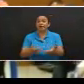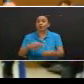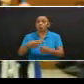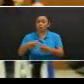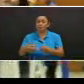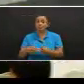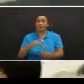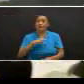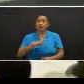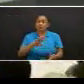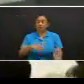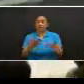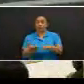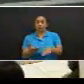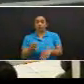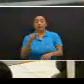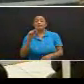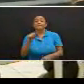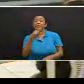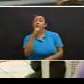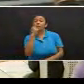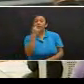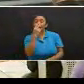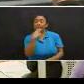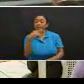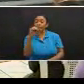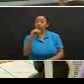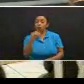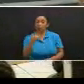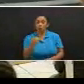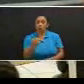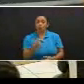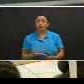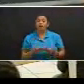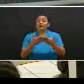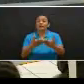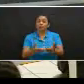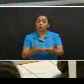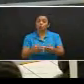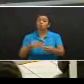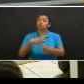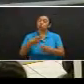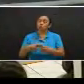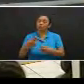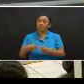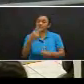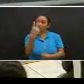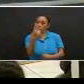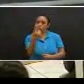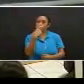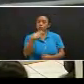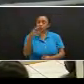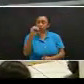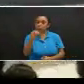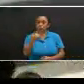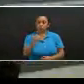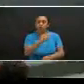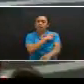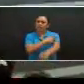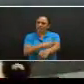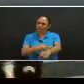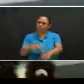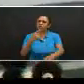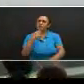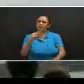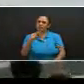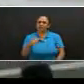Y él heredó antes. Se los heredó a los dos hijos, le dio la herencia. Y usted conoce la historia. El que